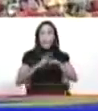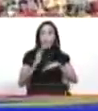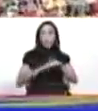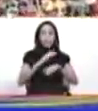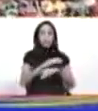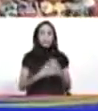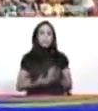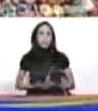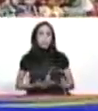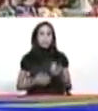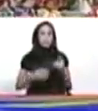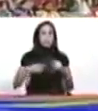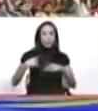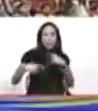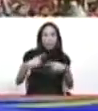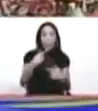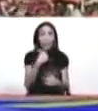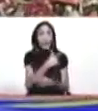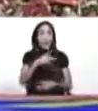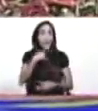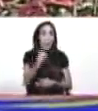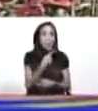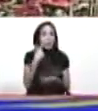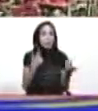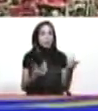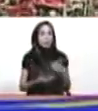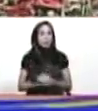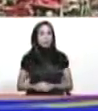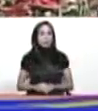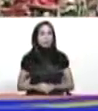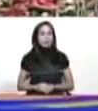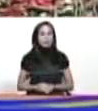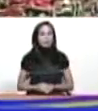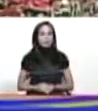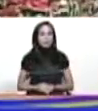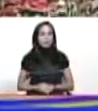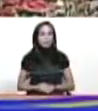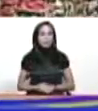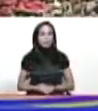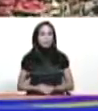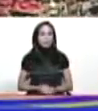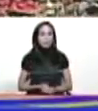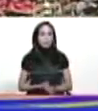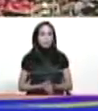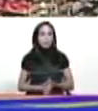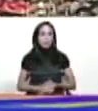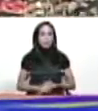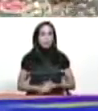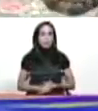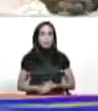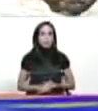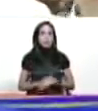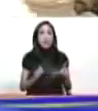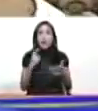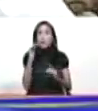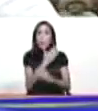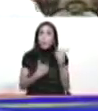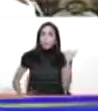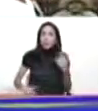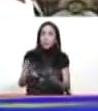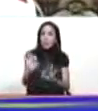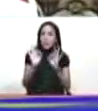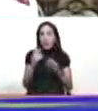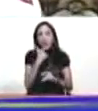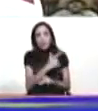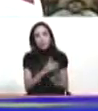días, fija la política exterior de Brasil. Si el presidente electo, Jair Bolsonaro, dice